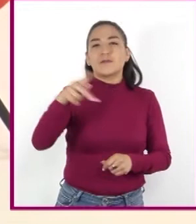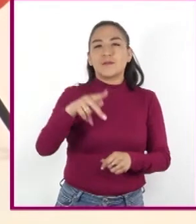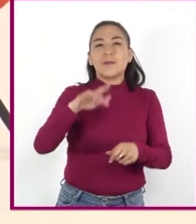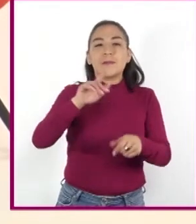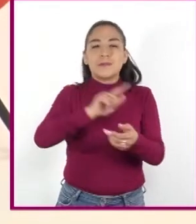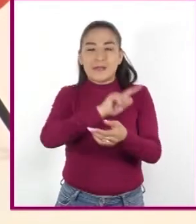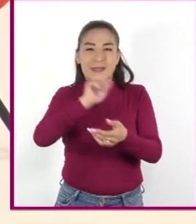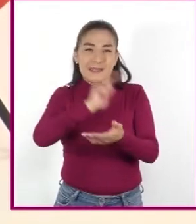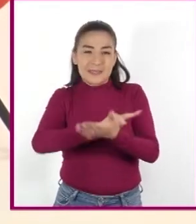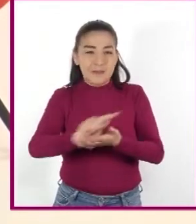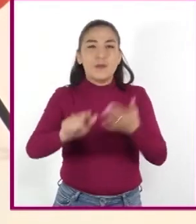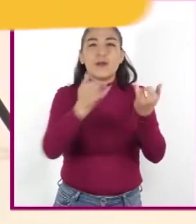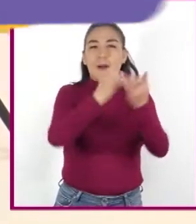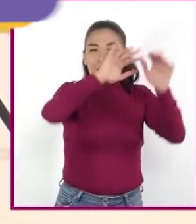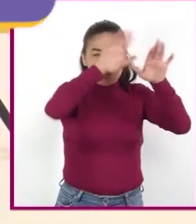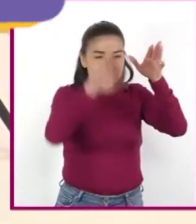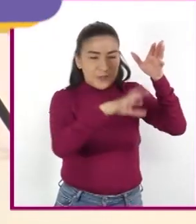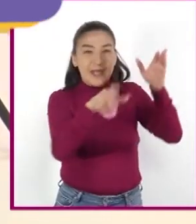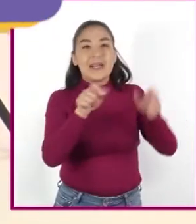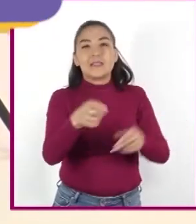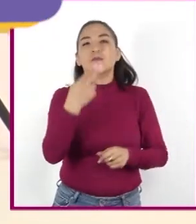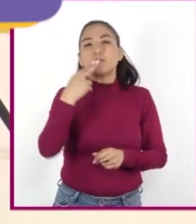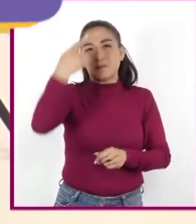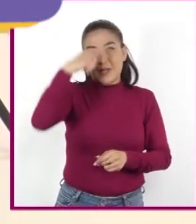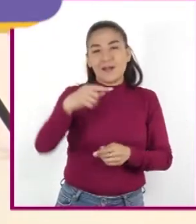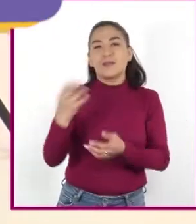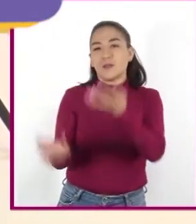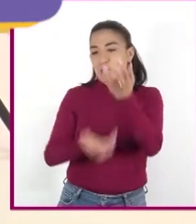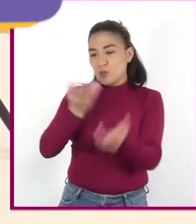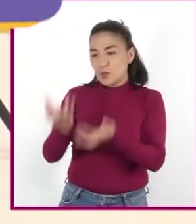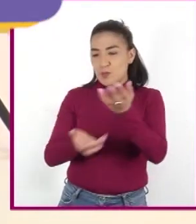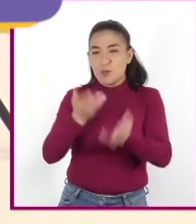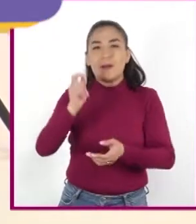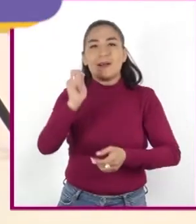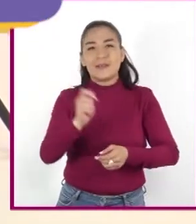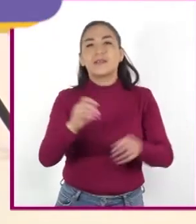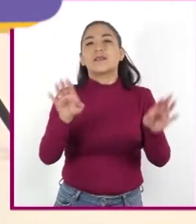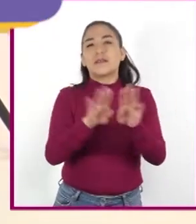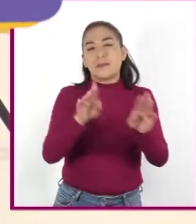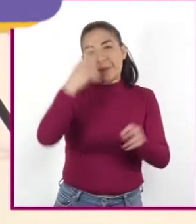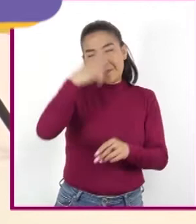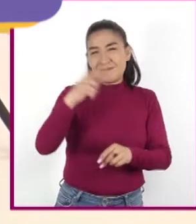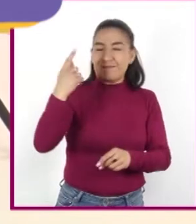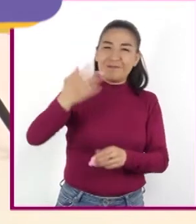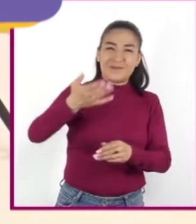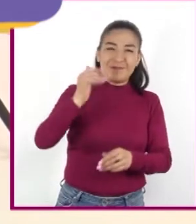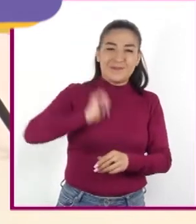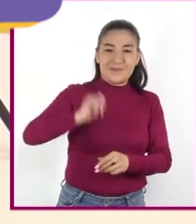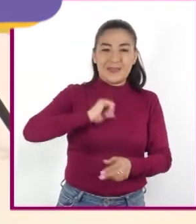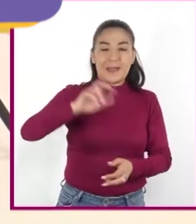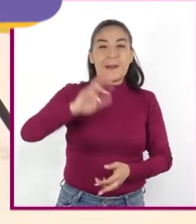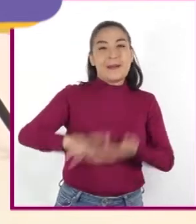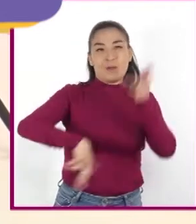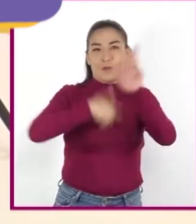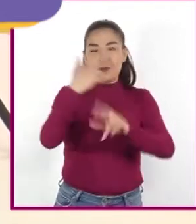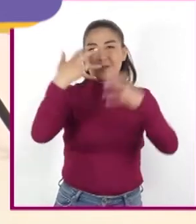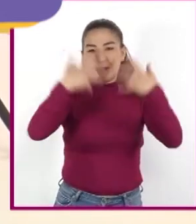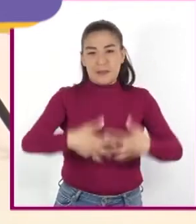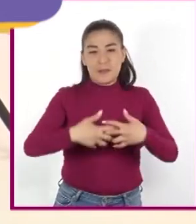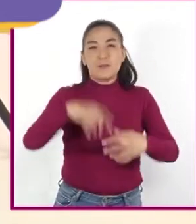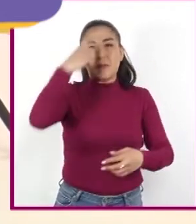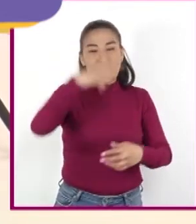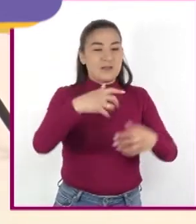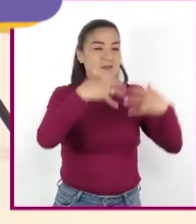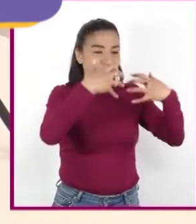los materiales más usados como combustible durante la primera revolución industrial, tanto en el transporte como en las